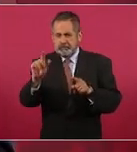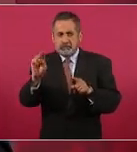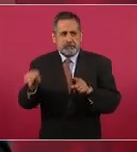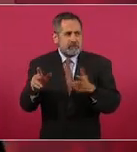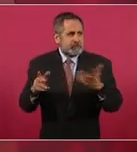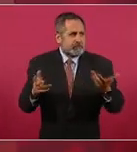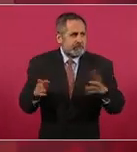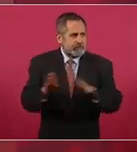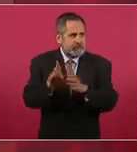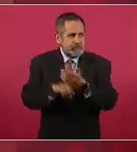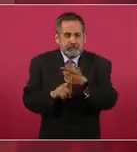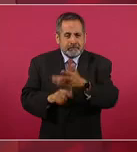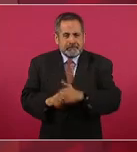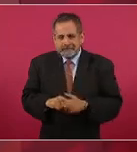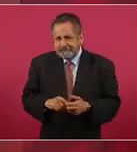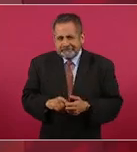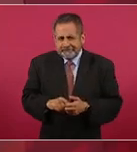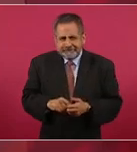que además